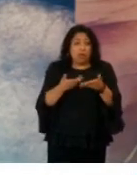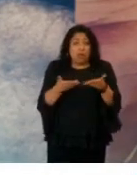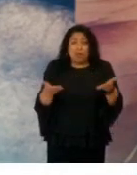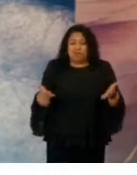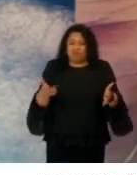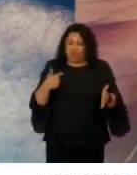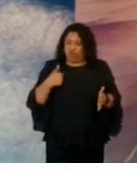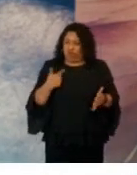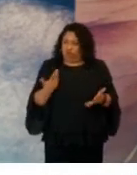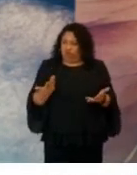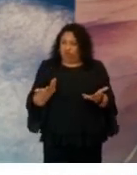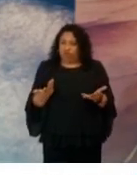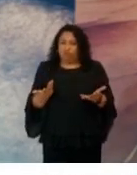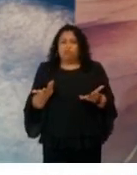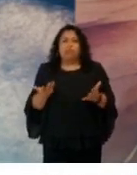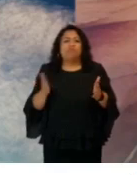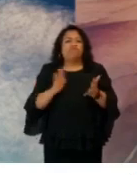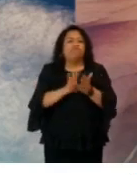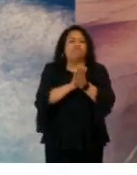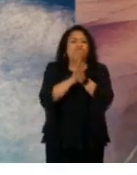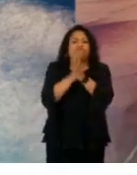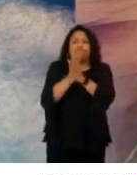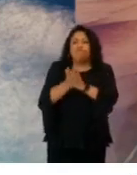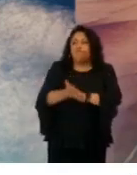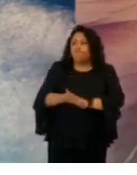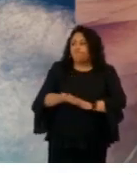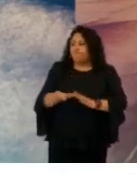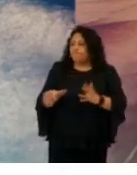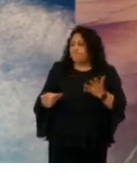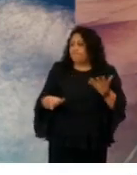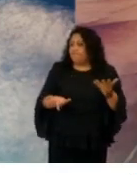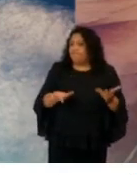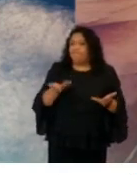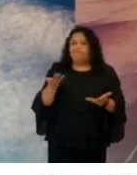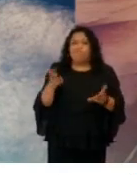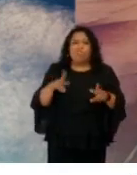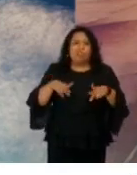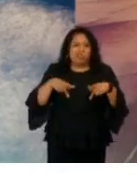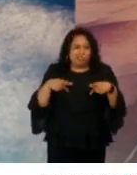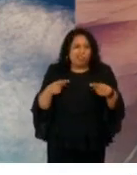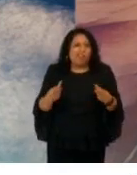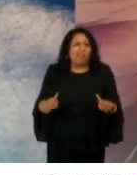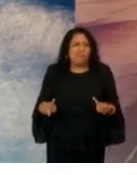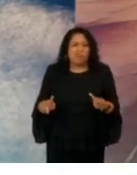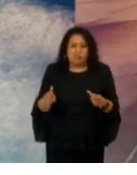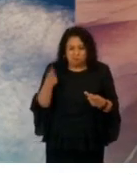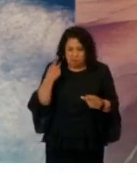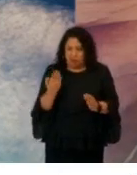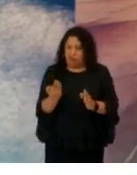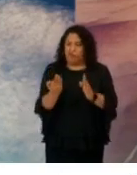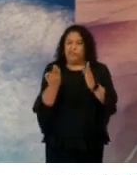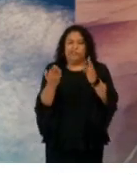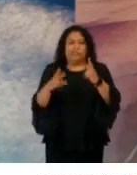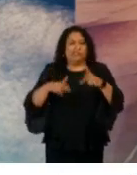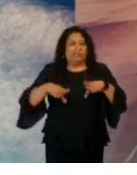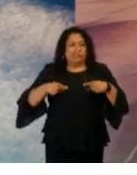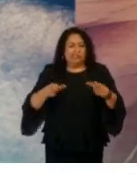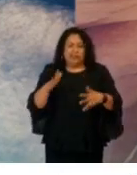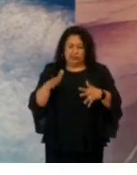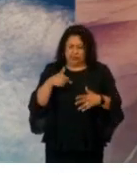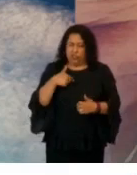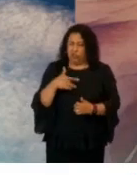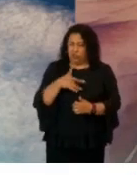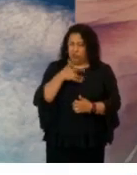de tal manera que nos volvemos muy débiles para poderla enfrentar. Yo a veces tengo la